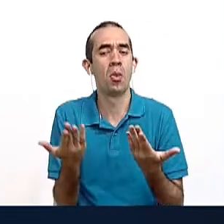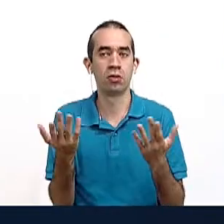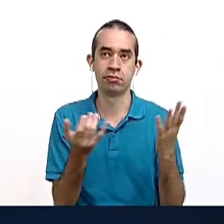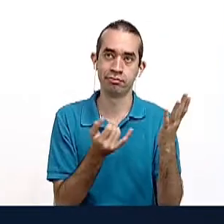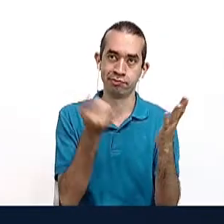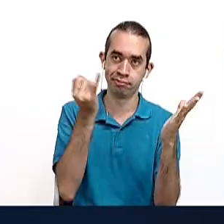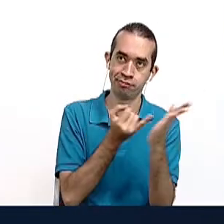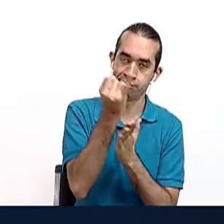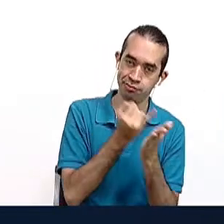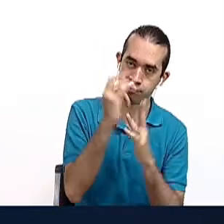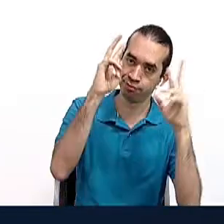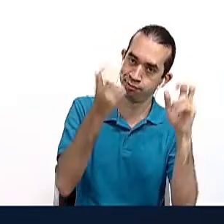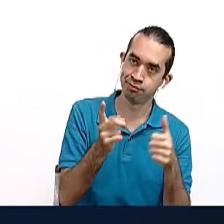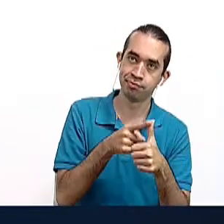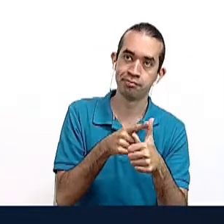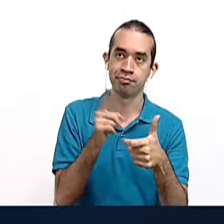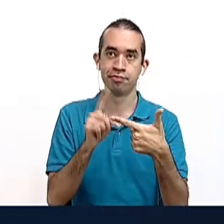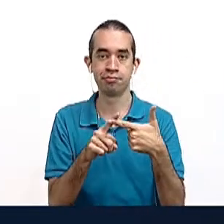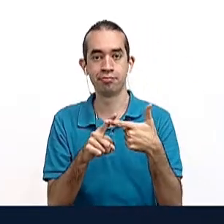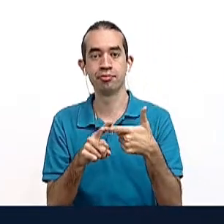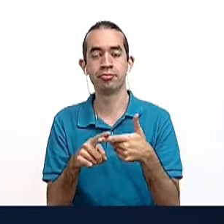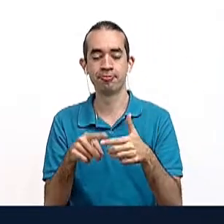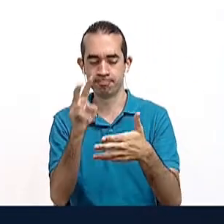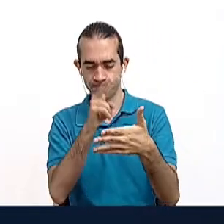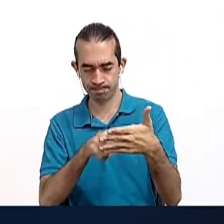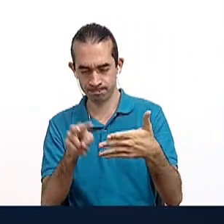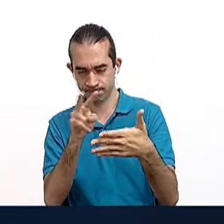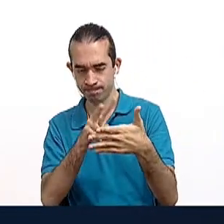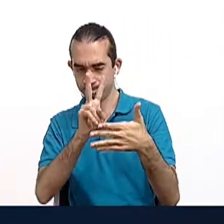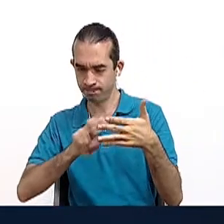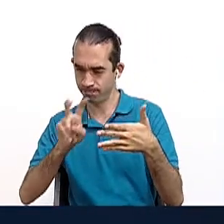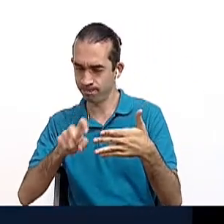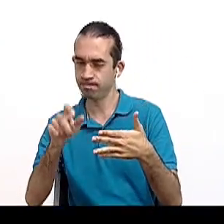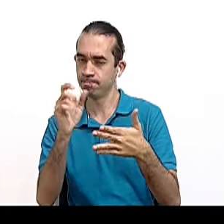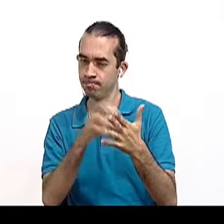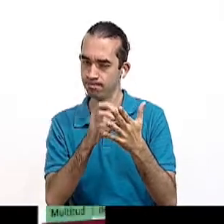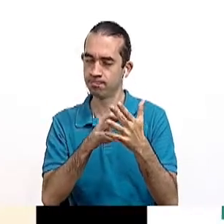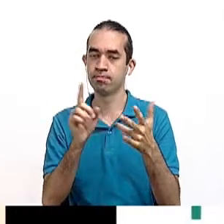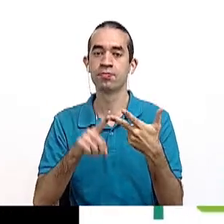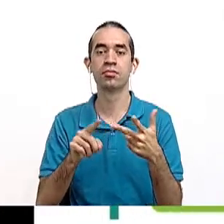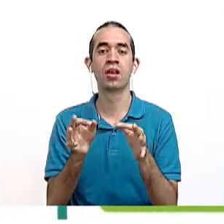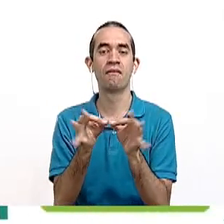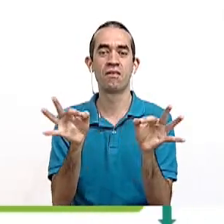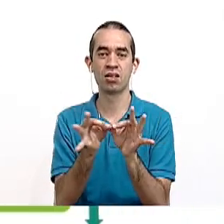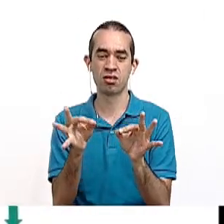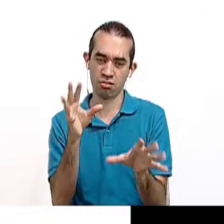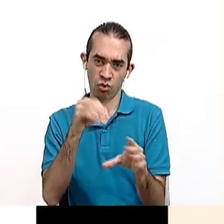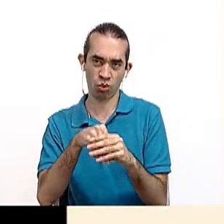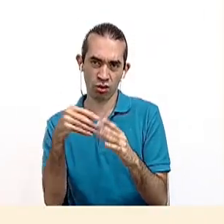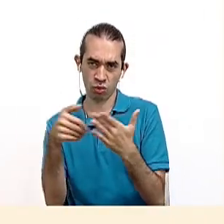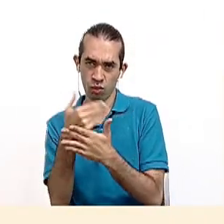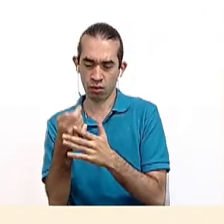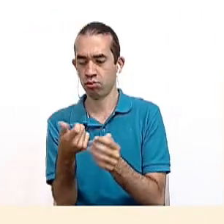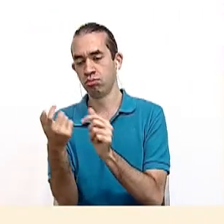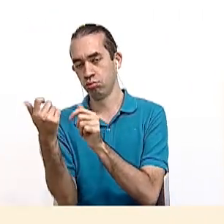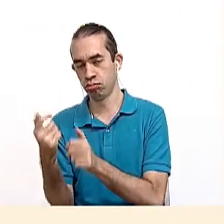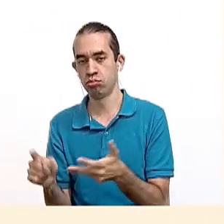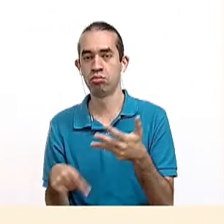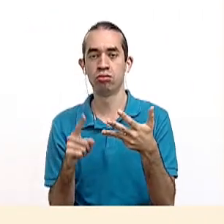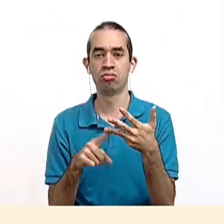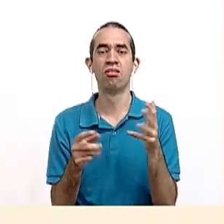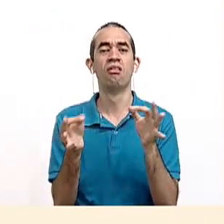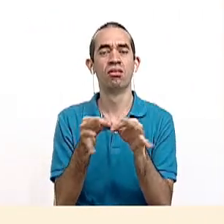el tema, revisar constantemente el texto, eliminar frases que no agreguen contenido nuevo y evitar